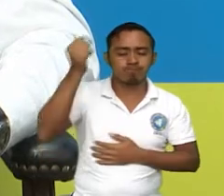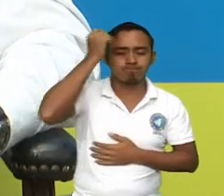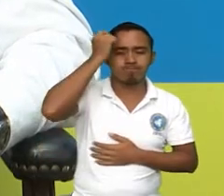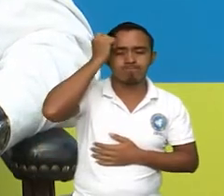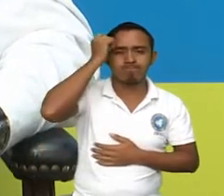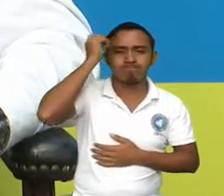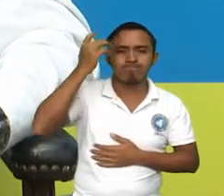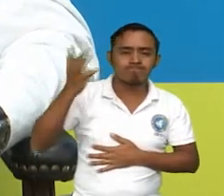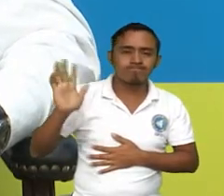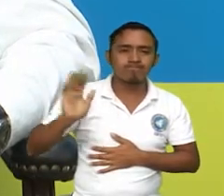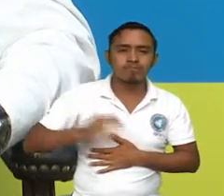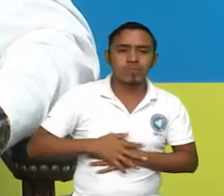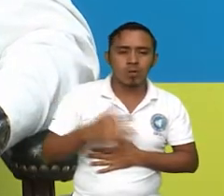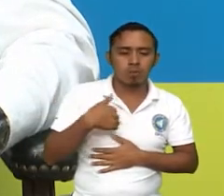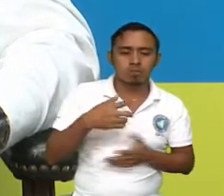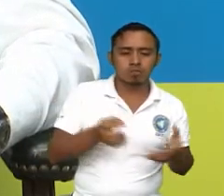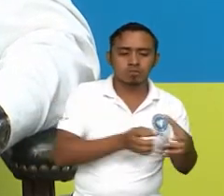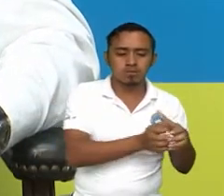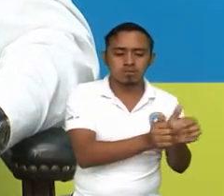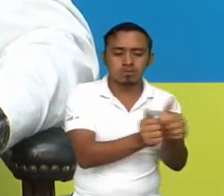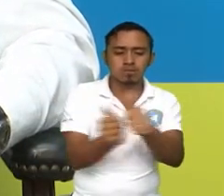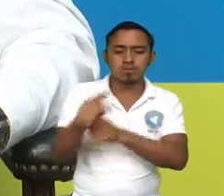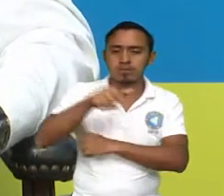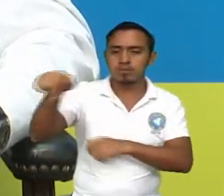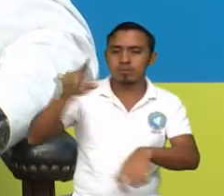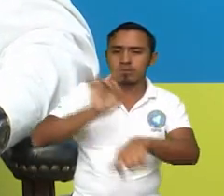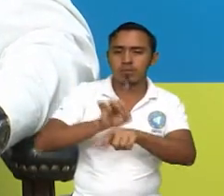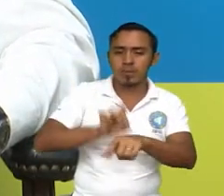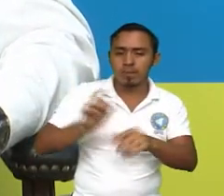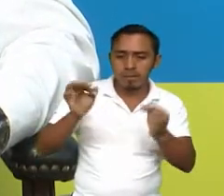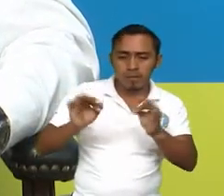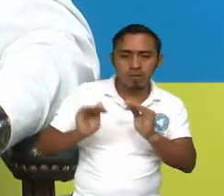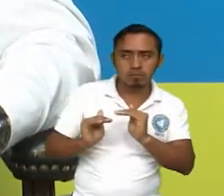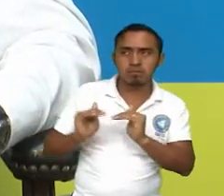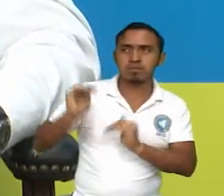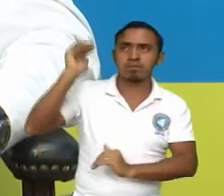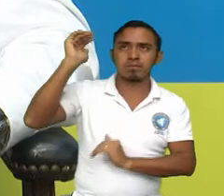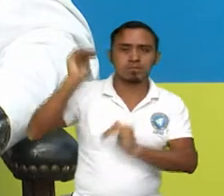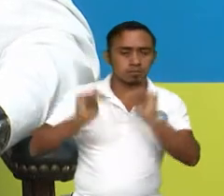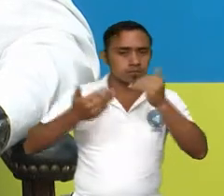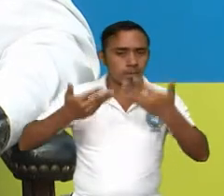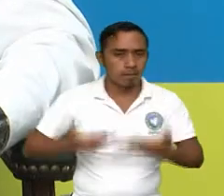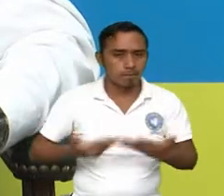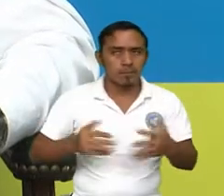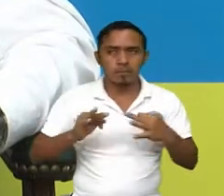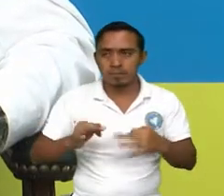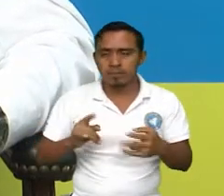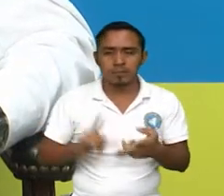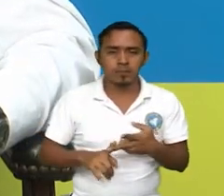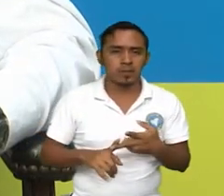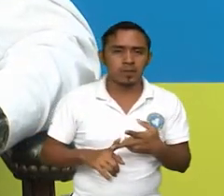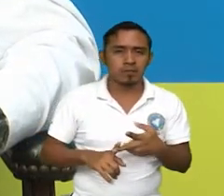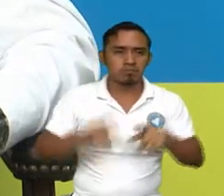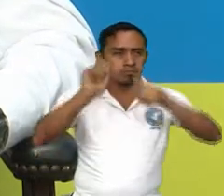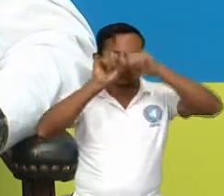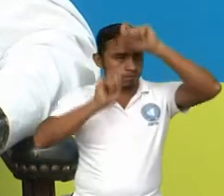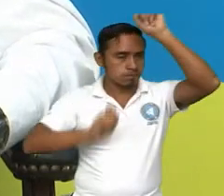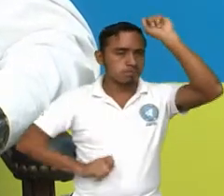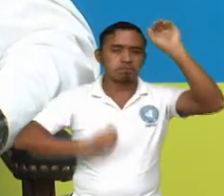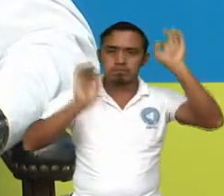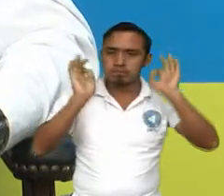y decidir ir al médico a ver si el año va creciendo este su peso ideal tiene su estatura